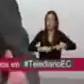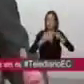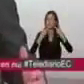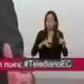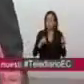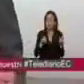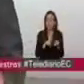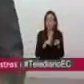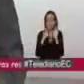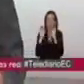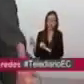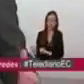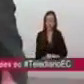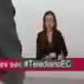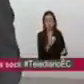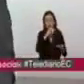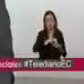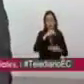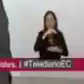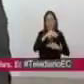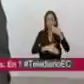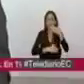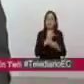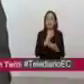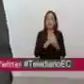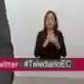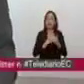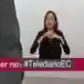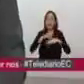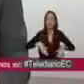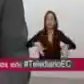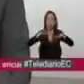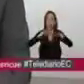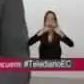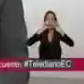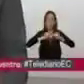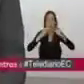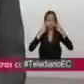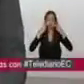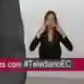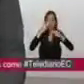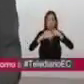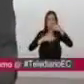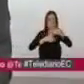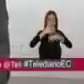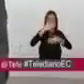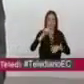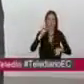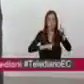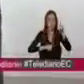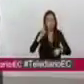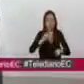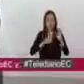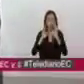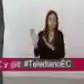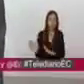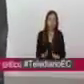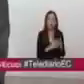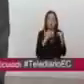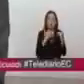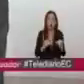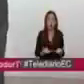reorientar sus recursos económicos internamente en cada universidad porque se ha determinado que ha añadido que se han registrado en